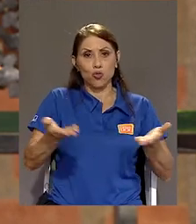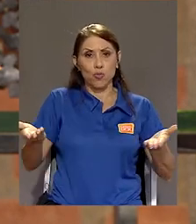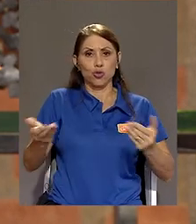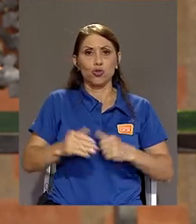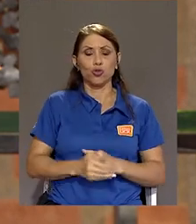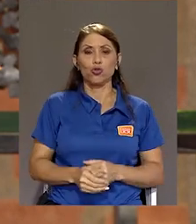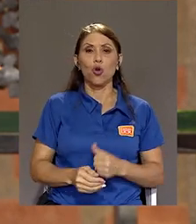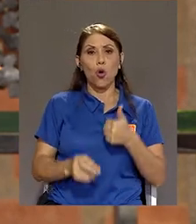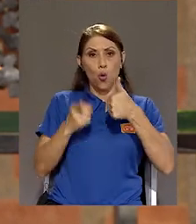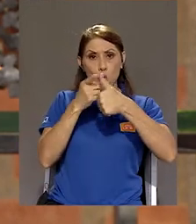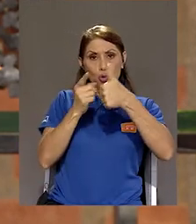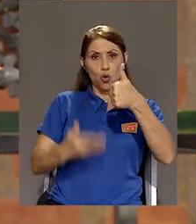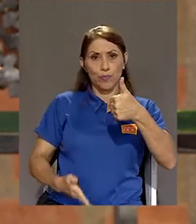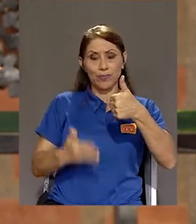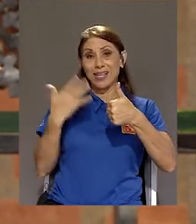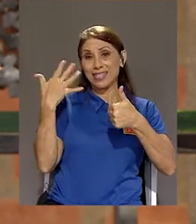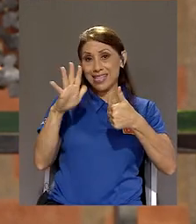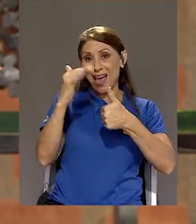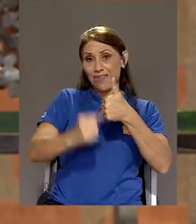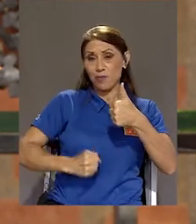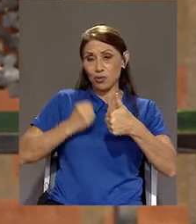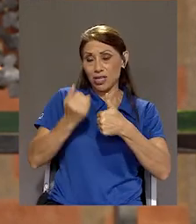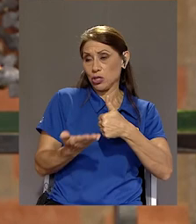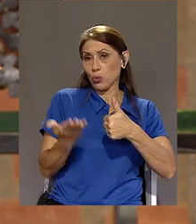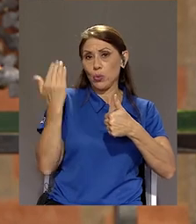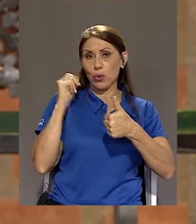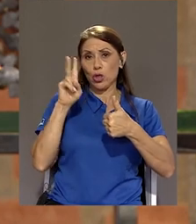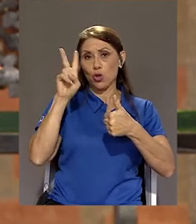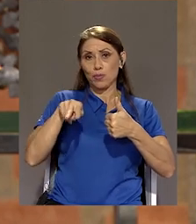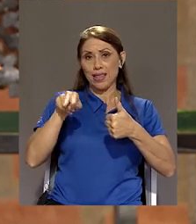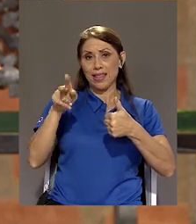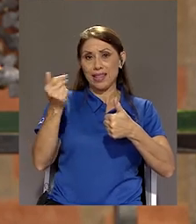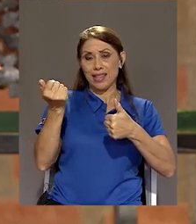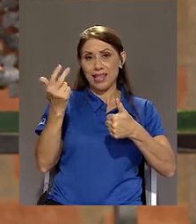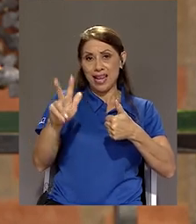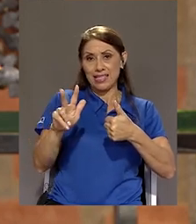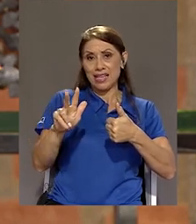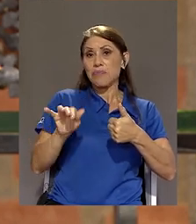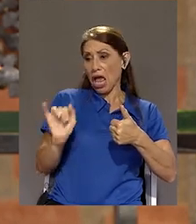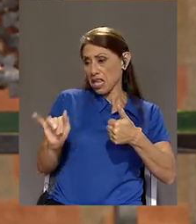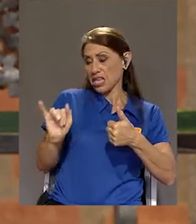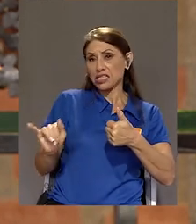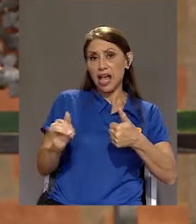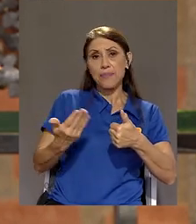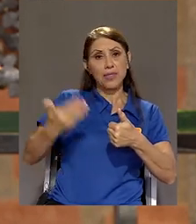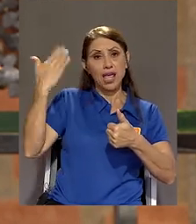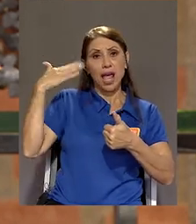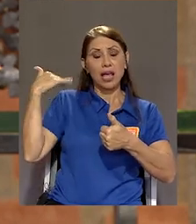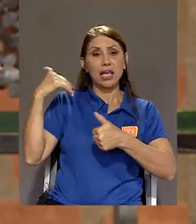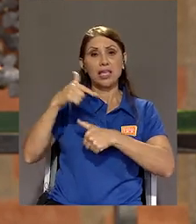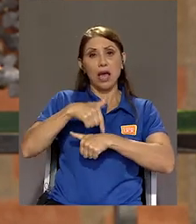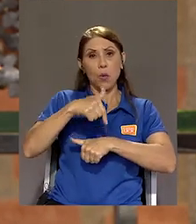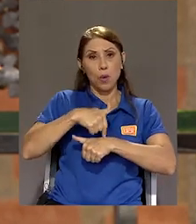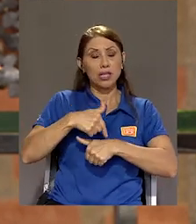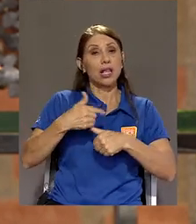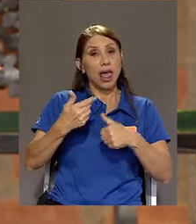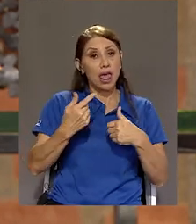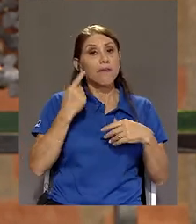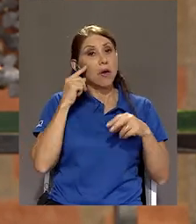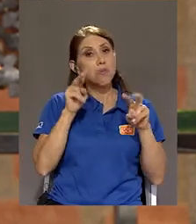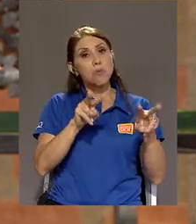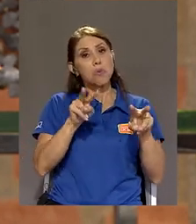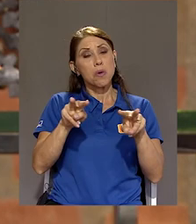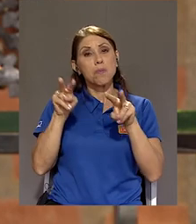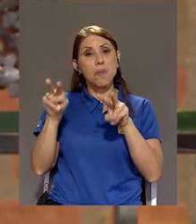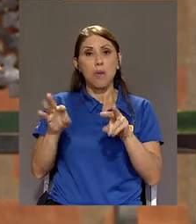lo que ya habíamos hecho en el 2013, uh-huh, que ahí está, sí, que había sido en aquella ocasión también muy valorado, muy bien valorado por los distintos